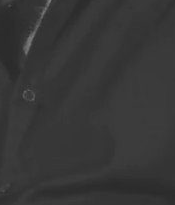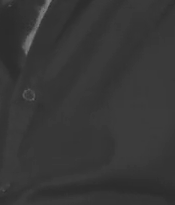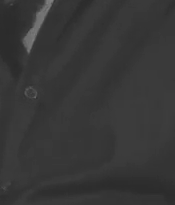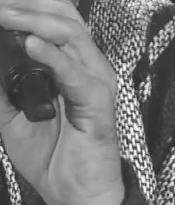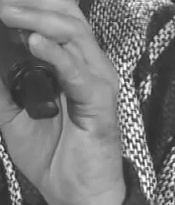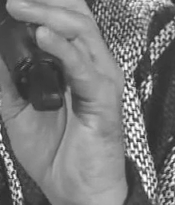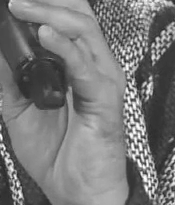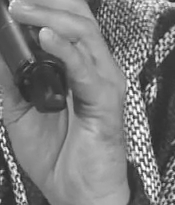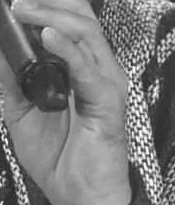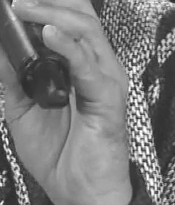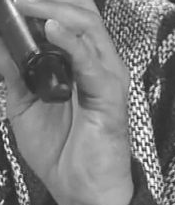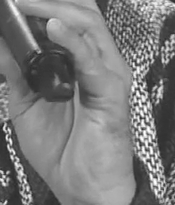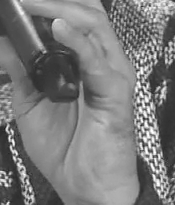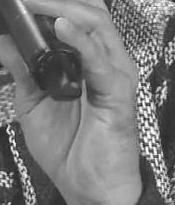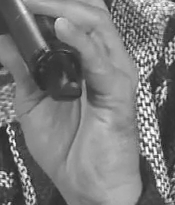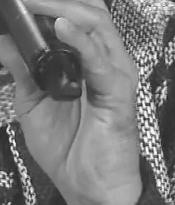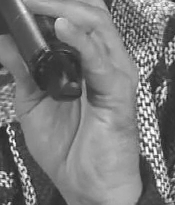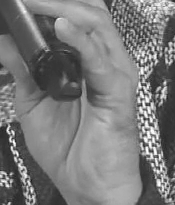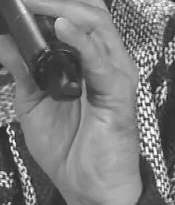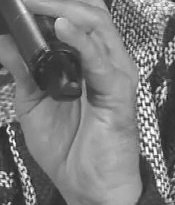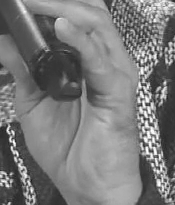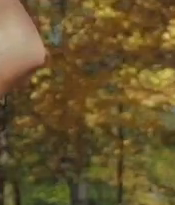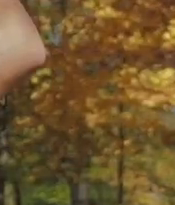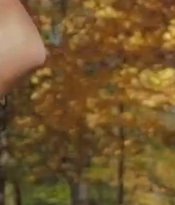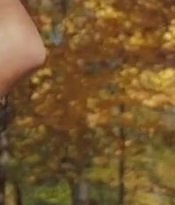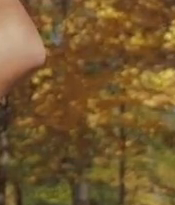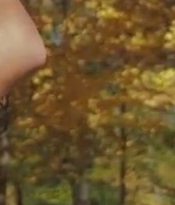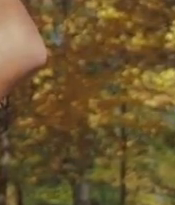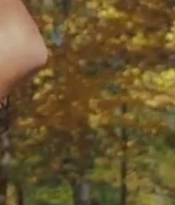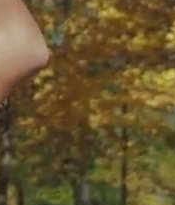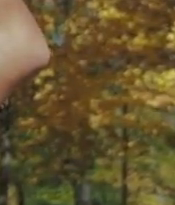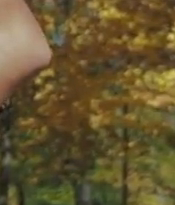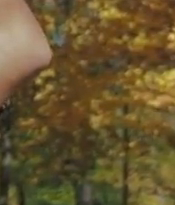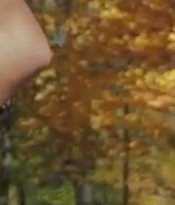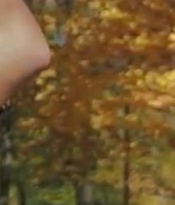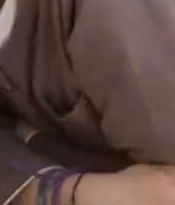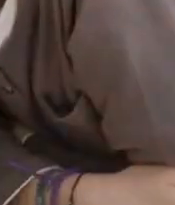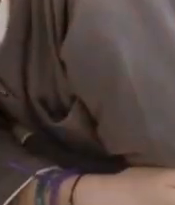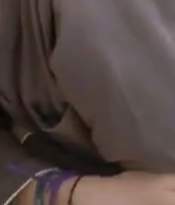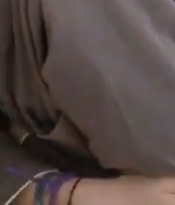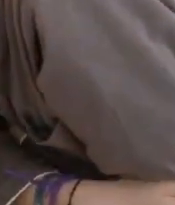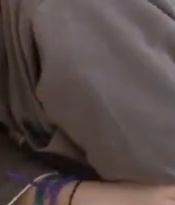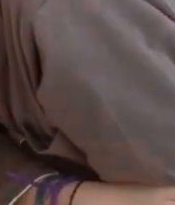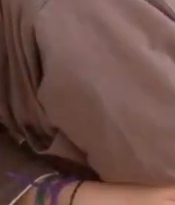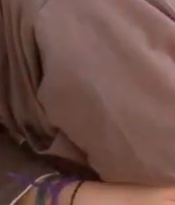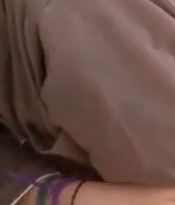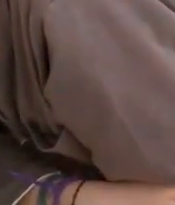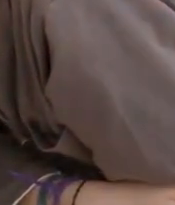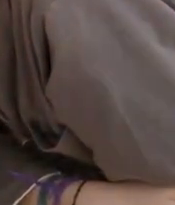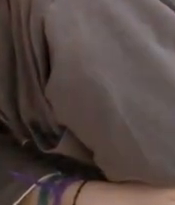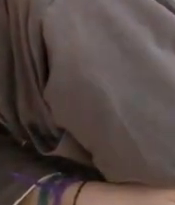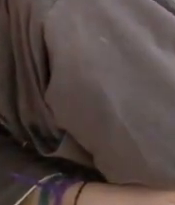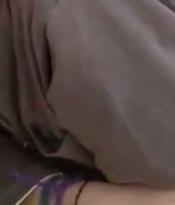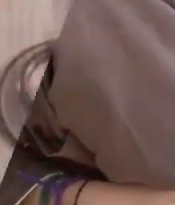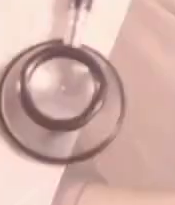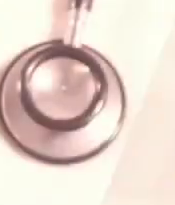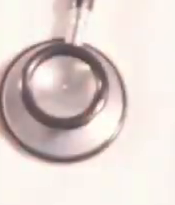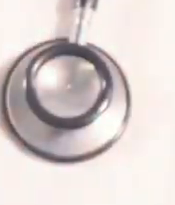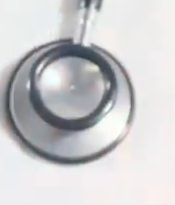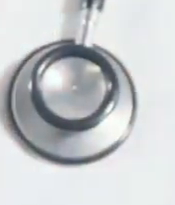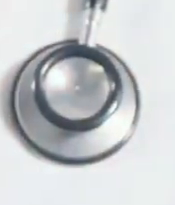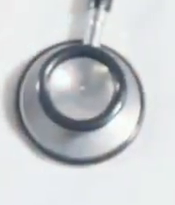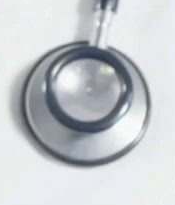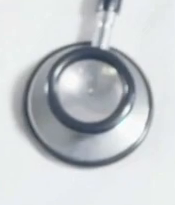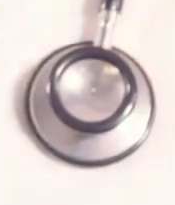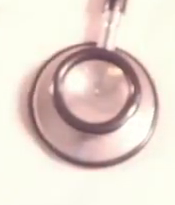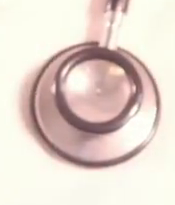la televisión de todos. ¿No deseas tener más hijos? Tenemos un método de planificación familiar exclusivo para ti.